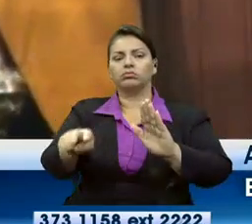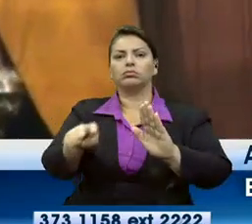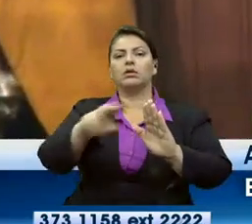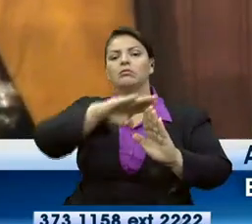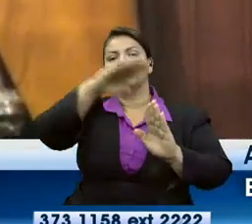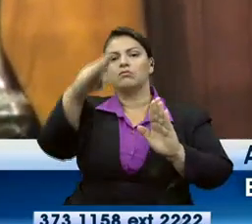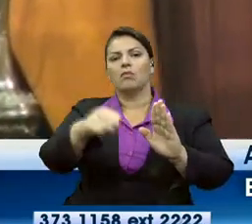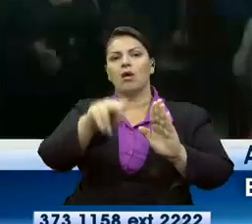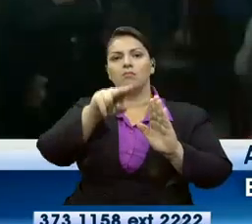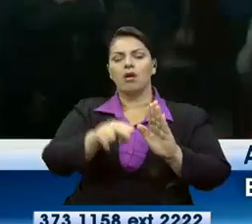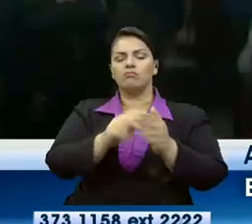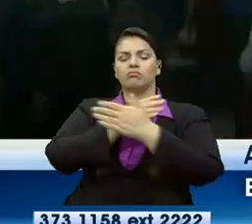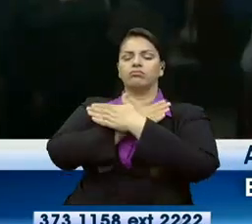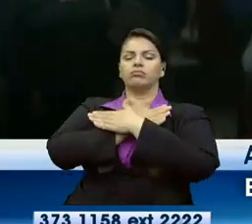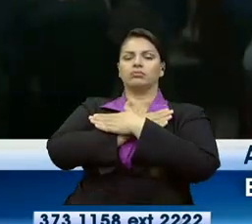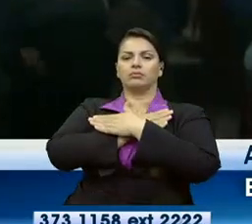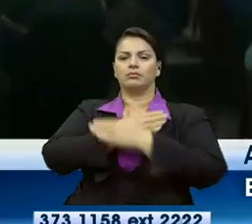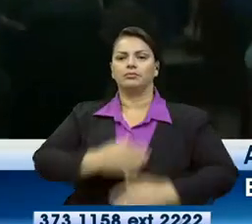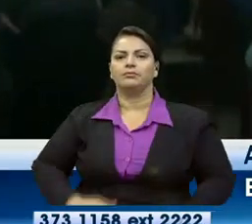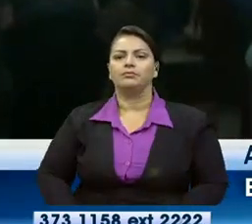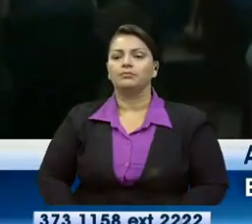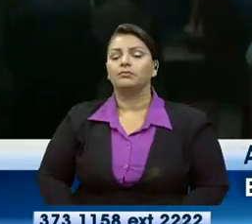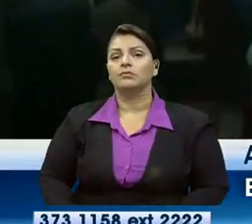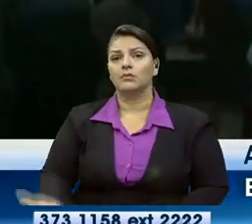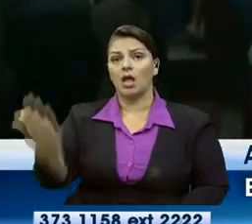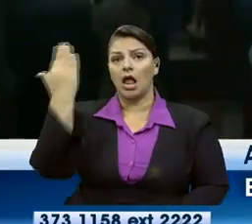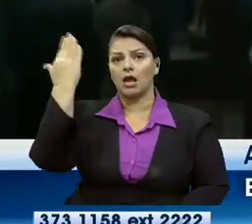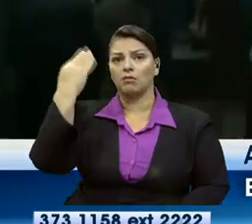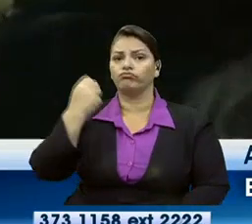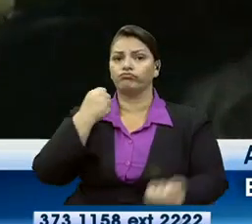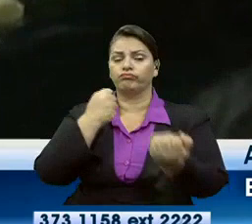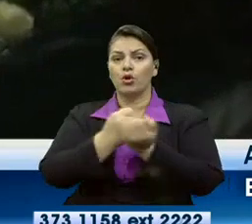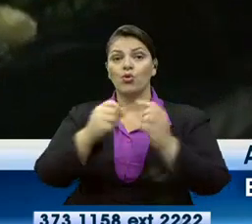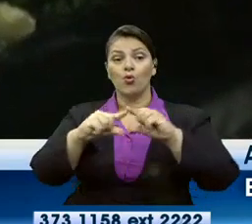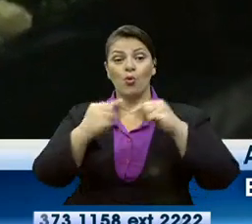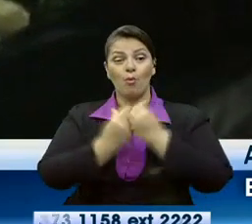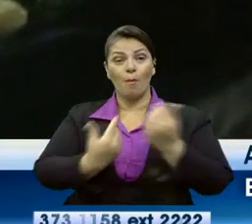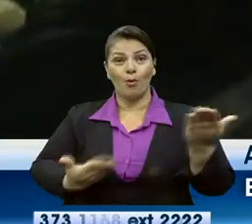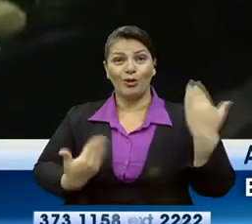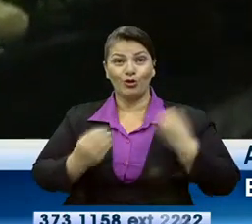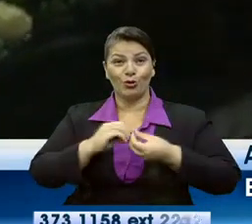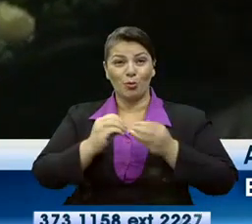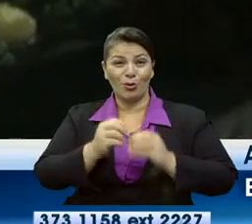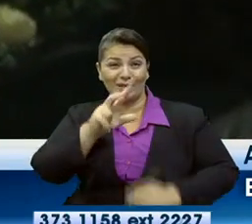desafortunado burgomaestre era militante de Alianza País y deja a 3 hijos en la